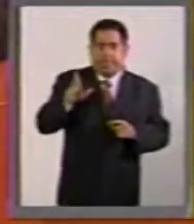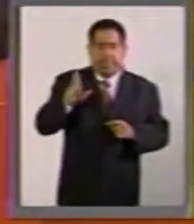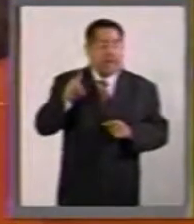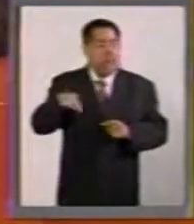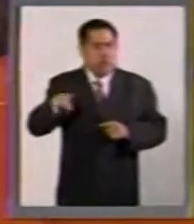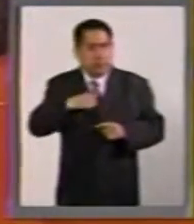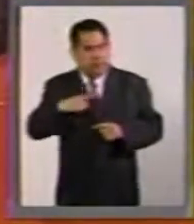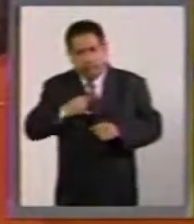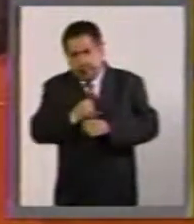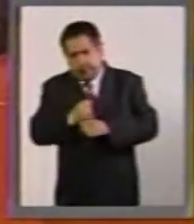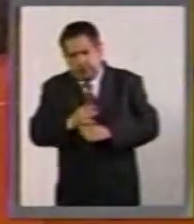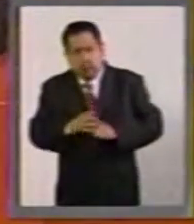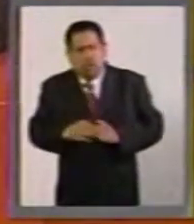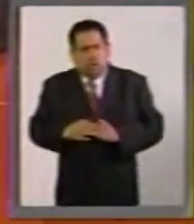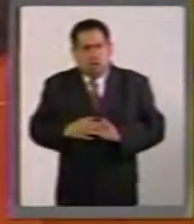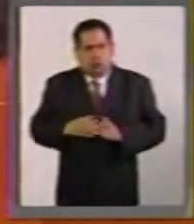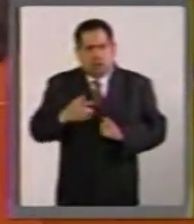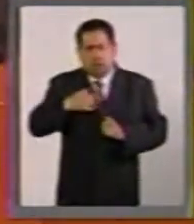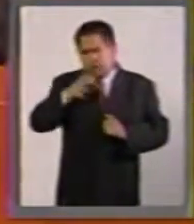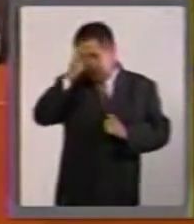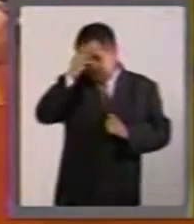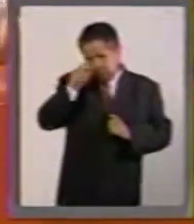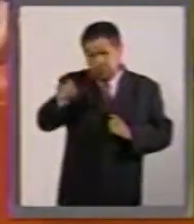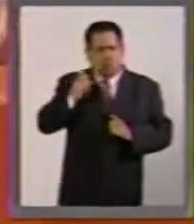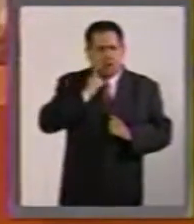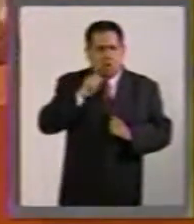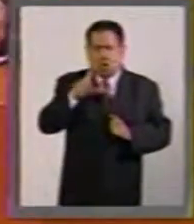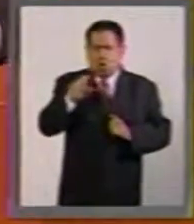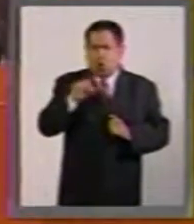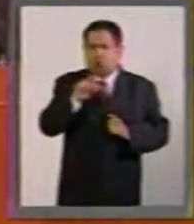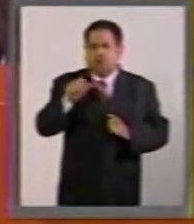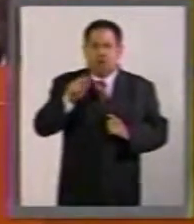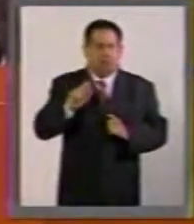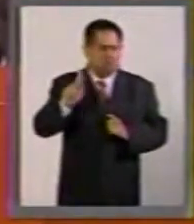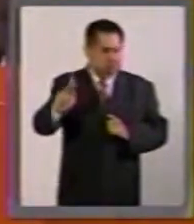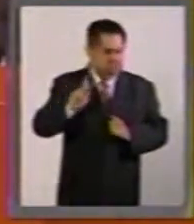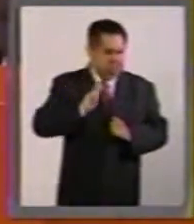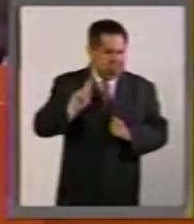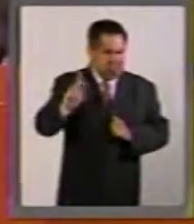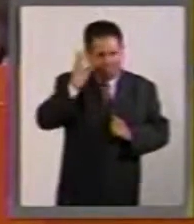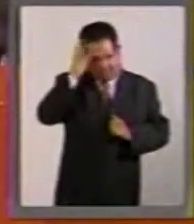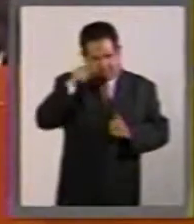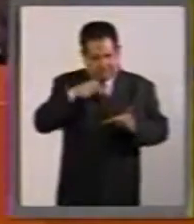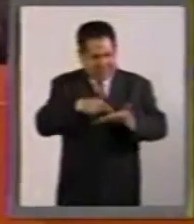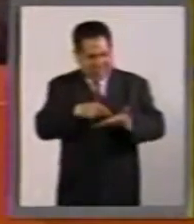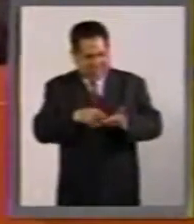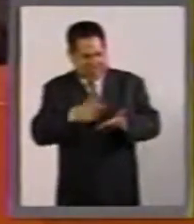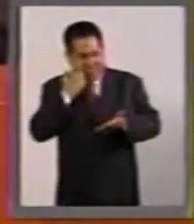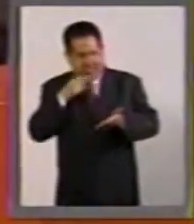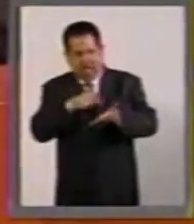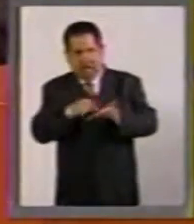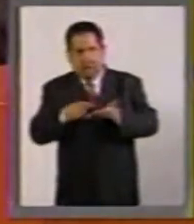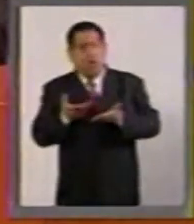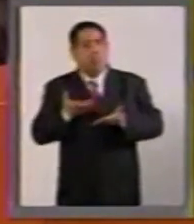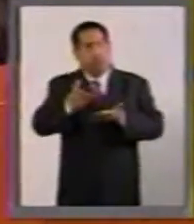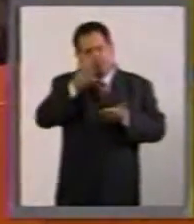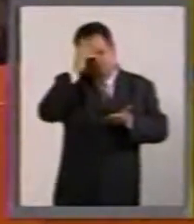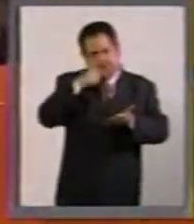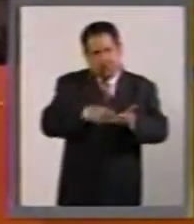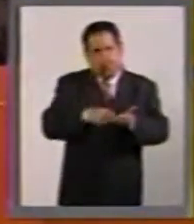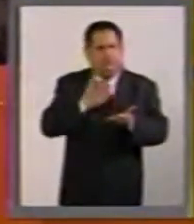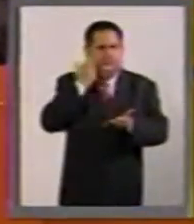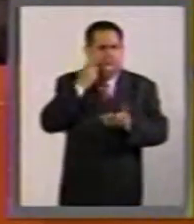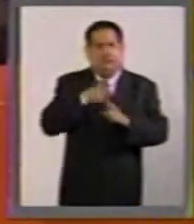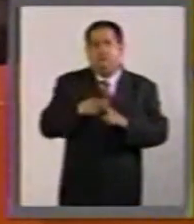República. Yo sí comparto con el senador Lozano que la estructura de este punto de acuerdo tiene